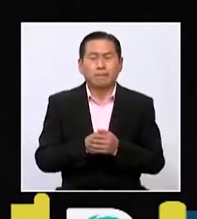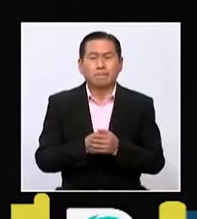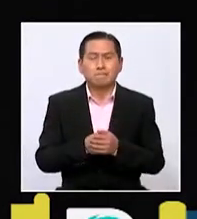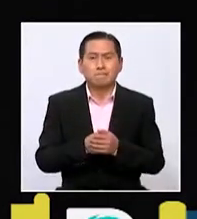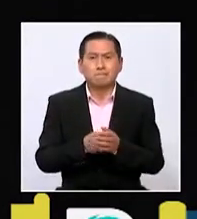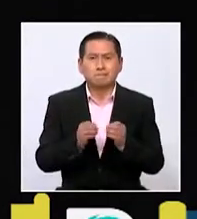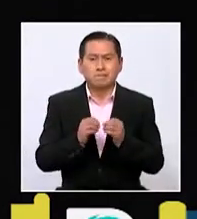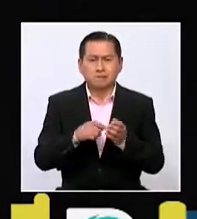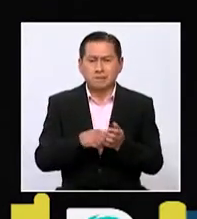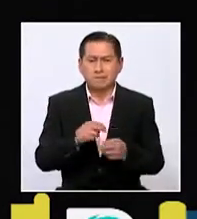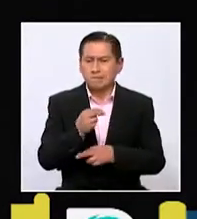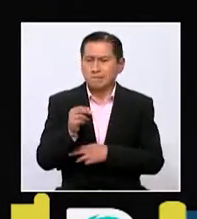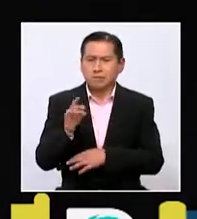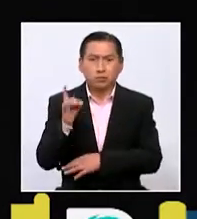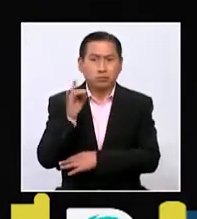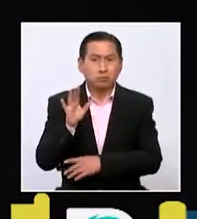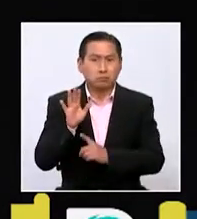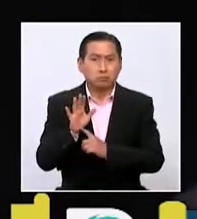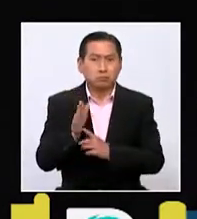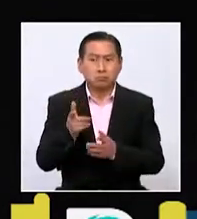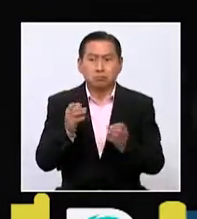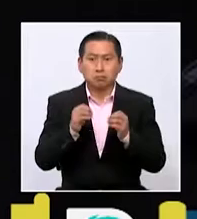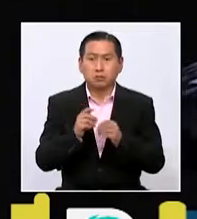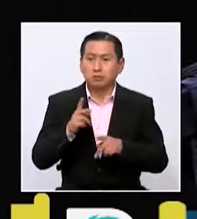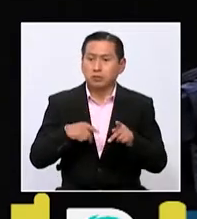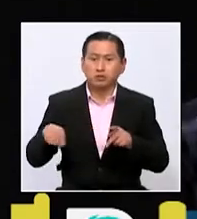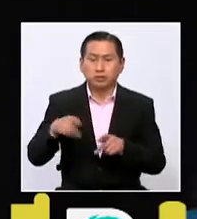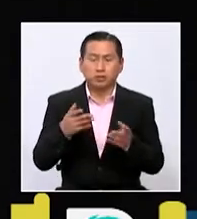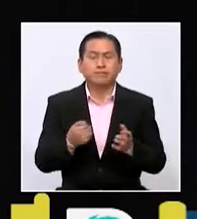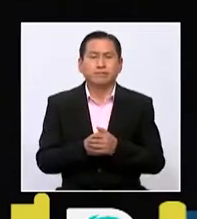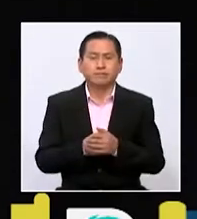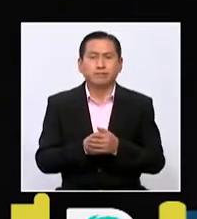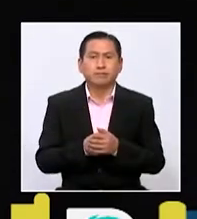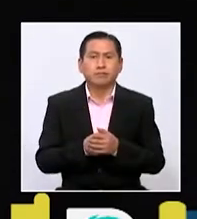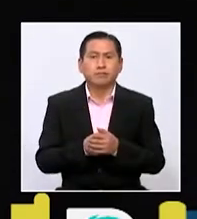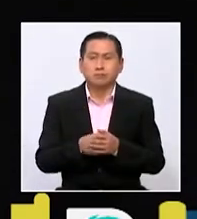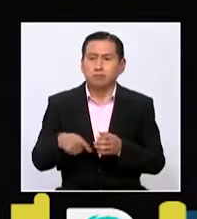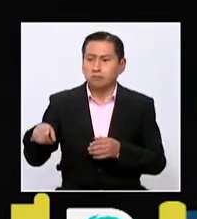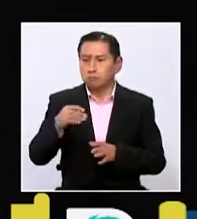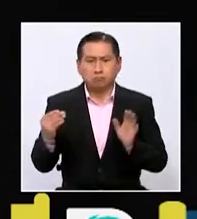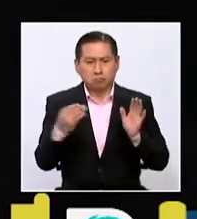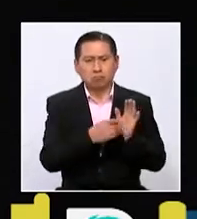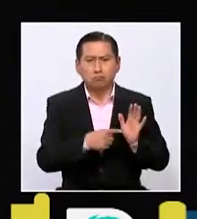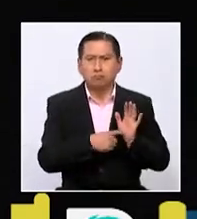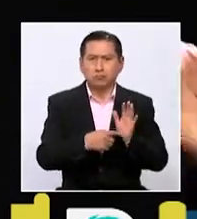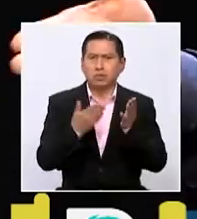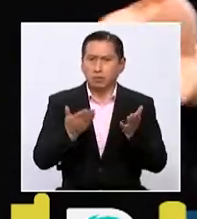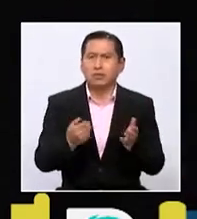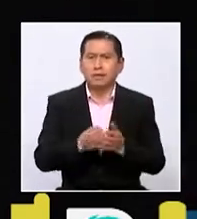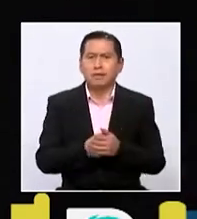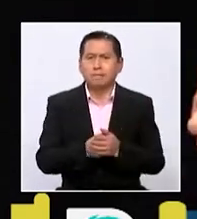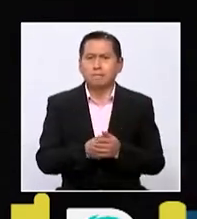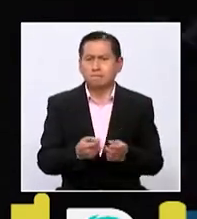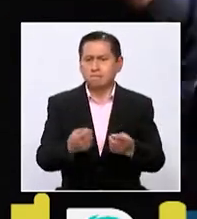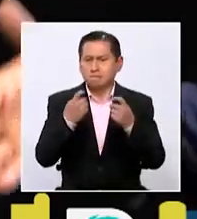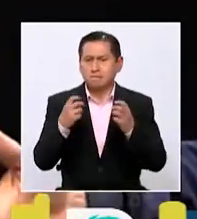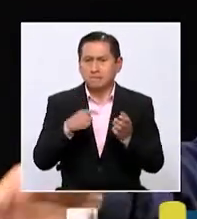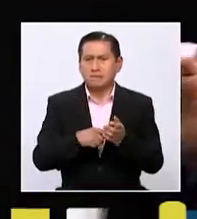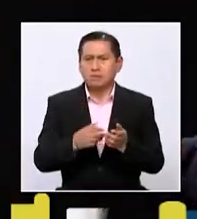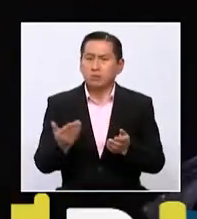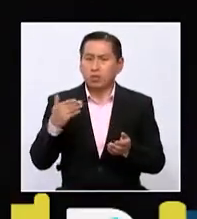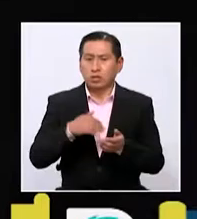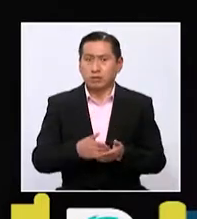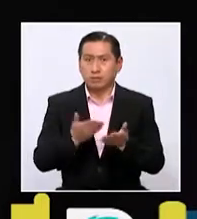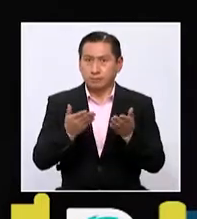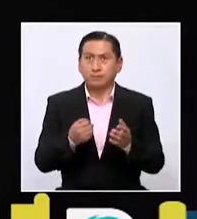y naturales que ofrece Bolivia, sino de su gentilicio. Van a estar plasmados allí. Me preguntabas hace un rato, y volvemos al